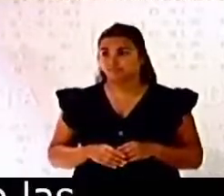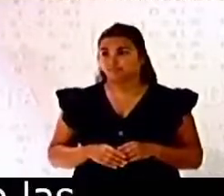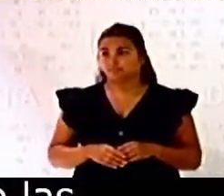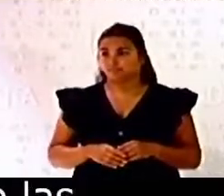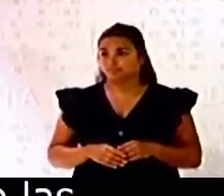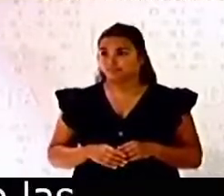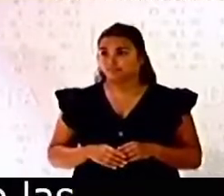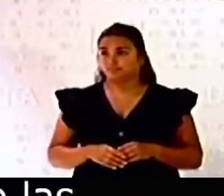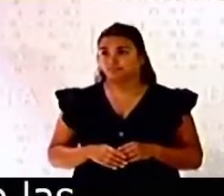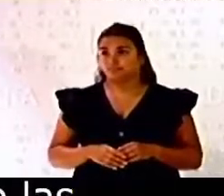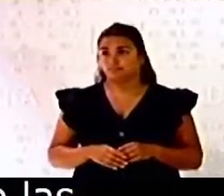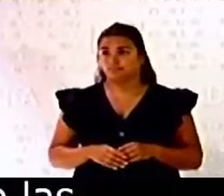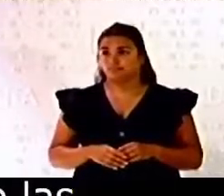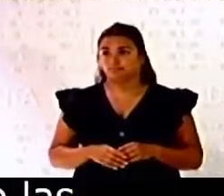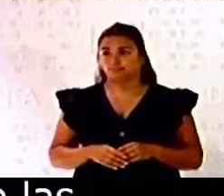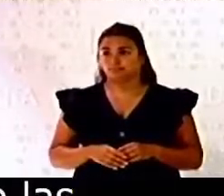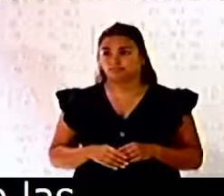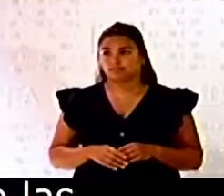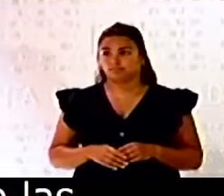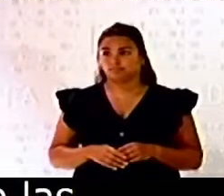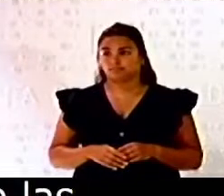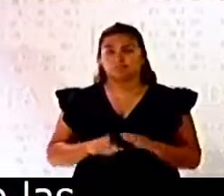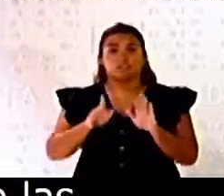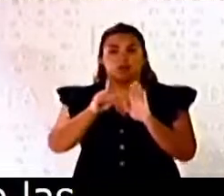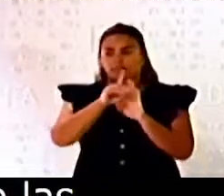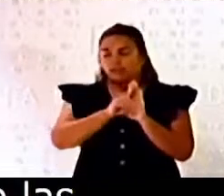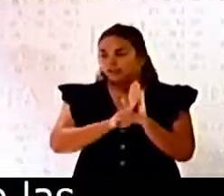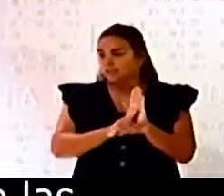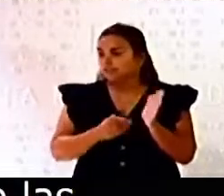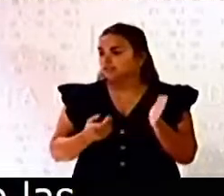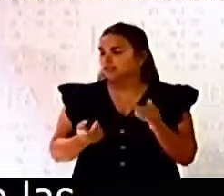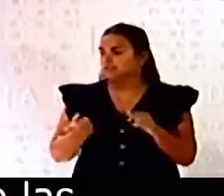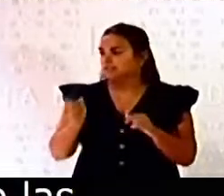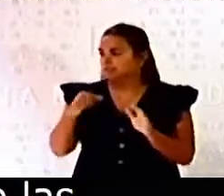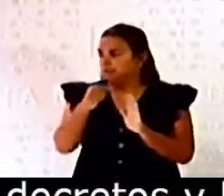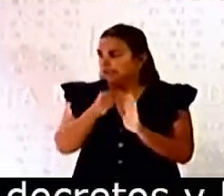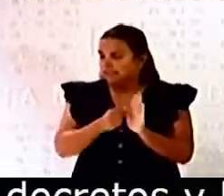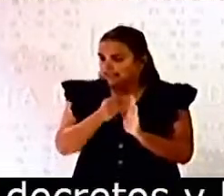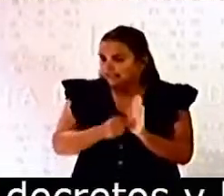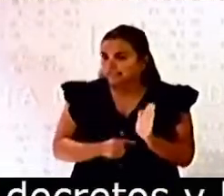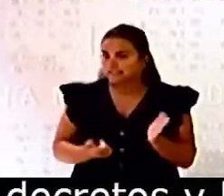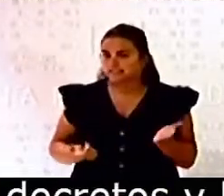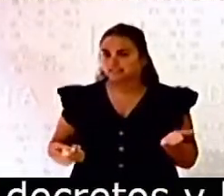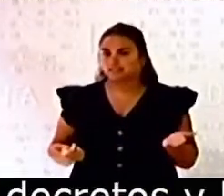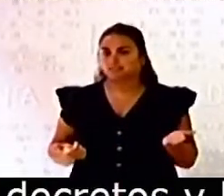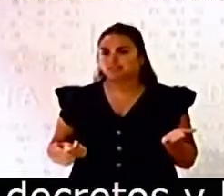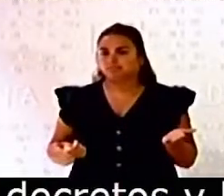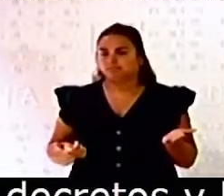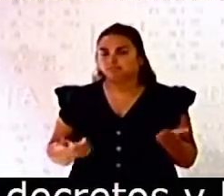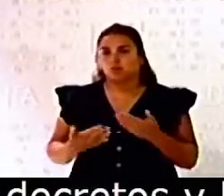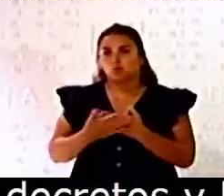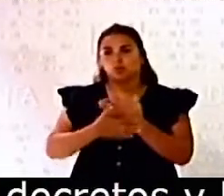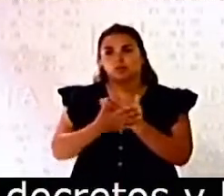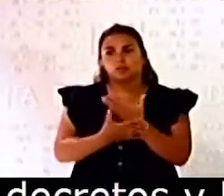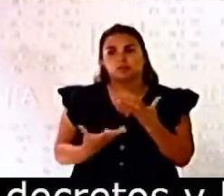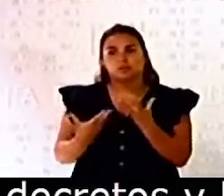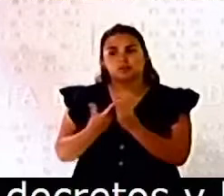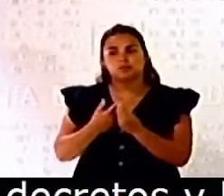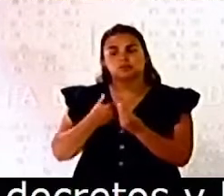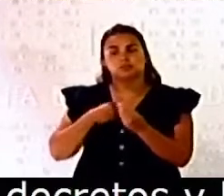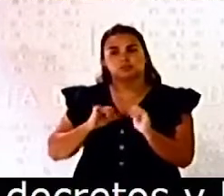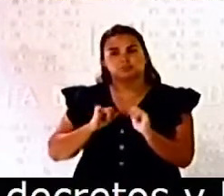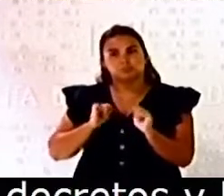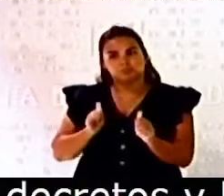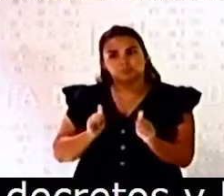decir, los decretos y las medidas que desde el Gobierno de la Junta estamos poniendo en